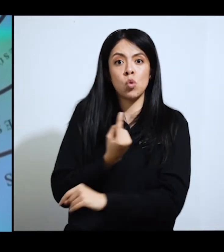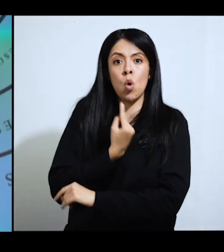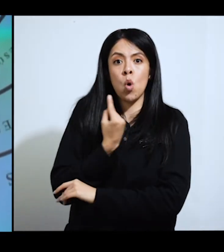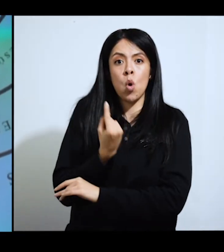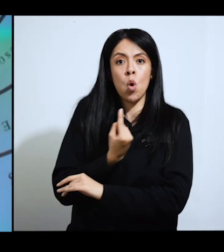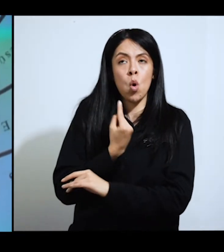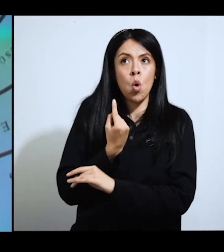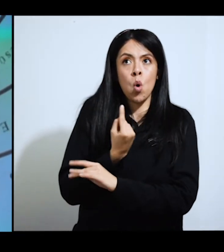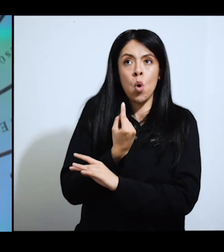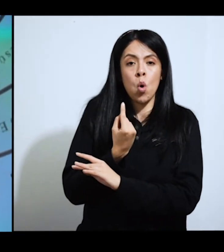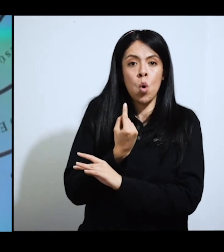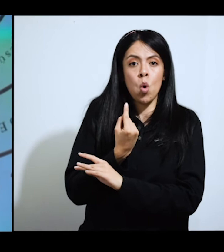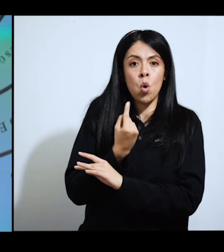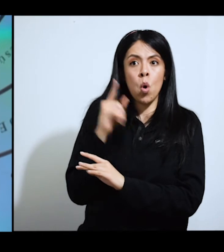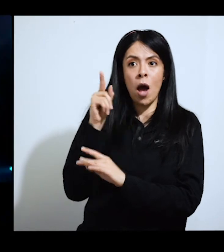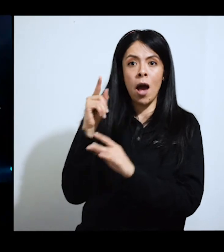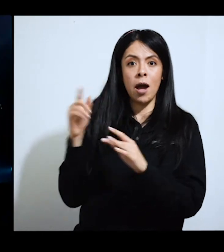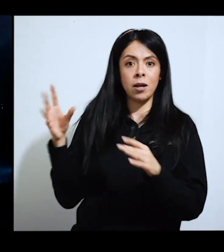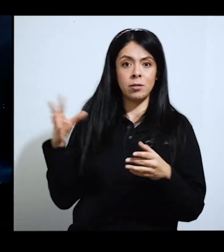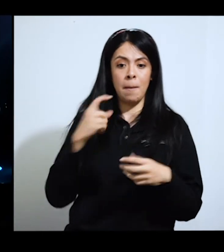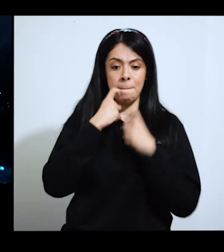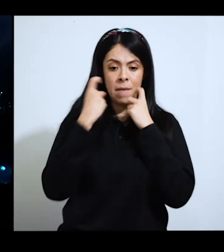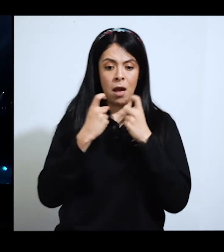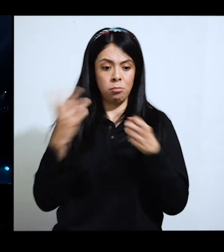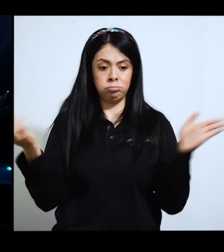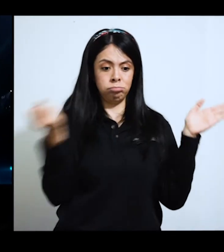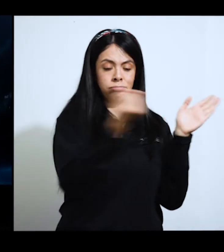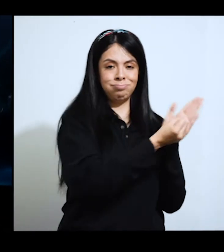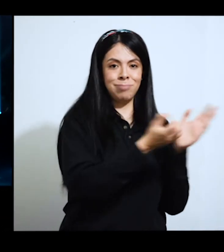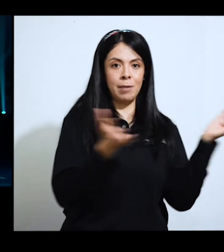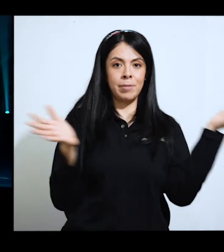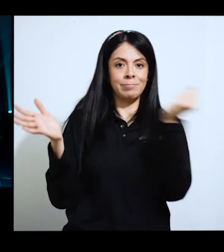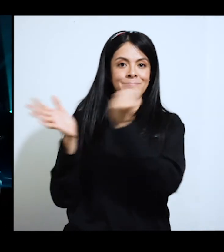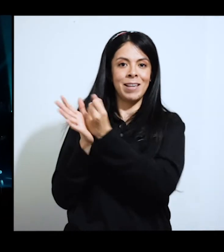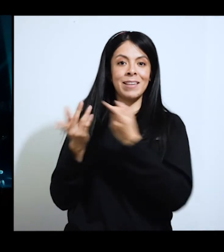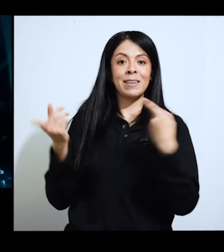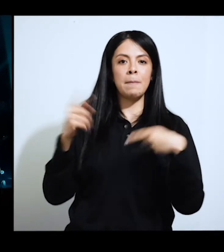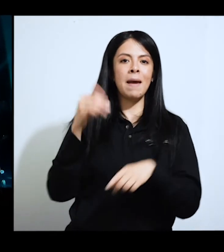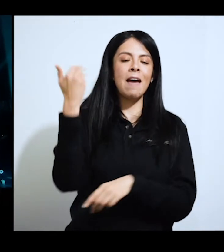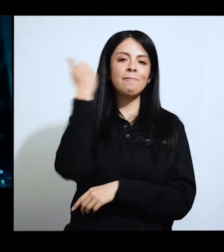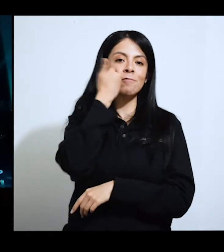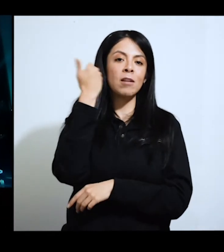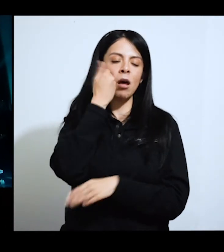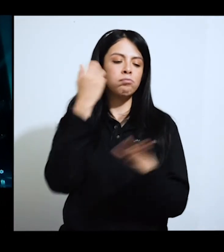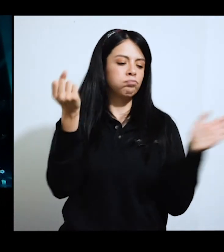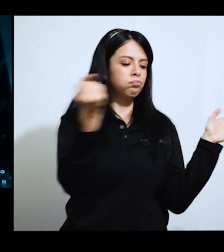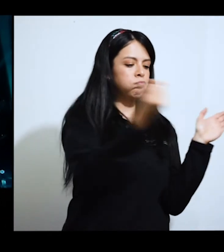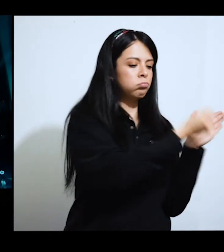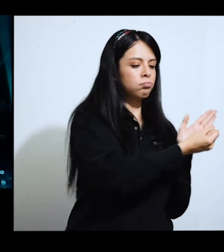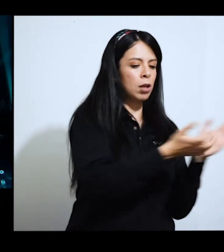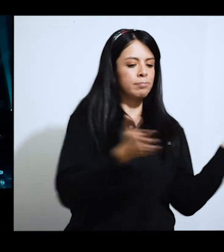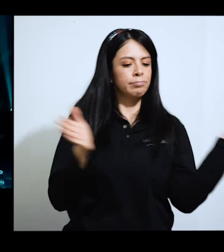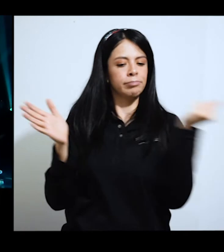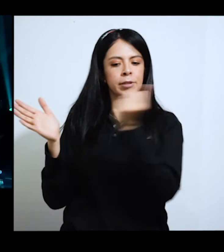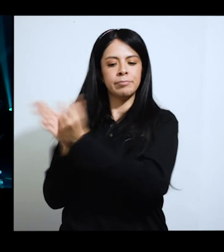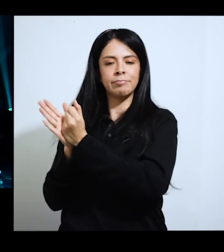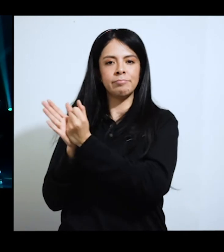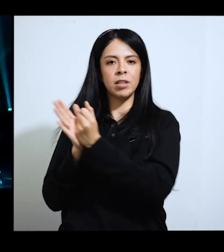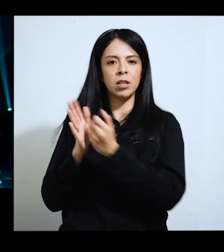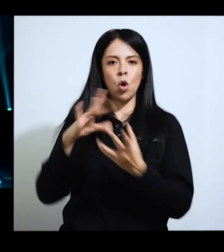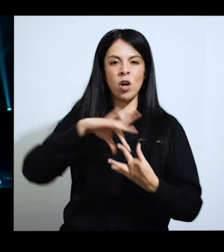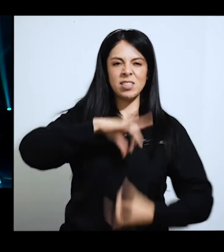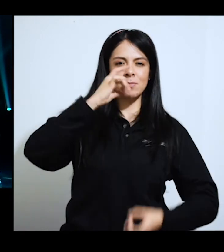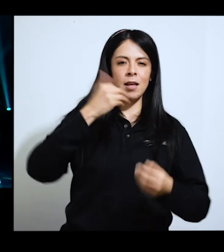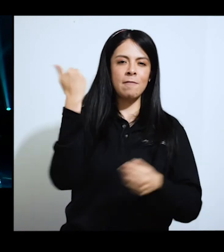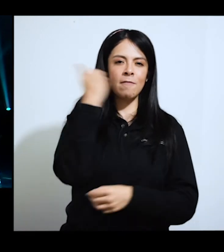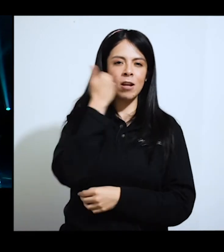pecados, sino también sus enfermedades. Y que todo espíritu de enfermedad que los está atormentando